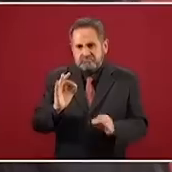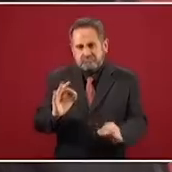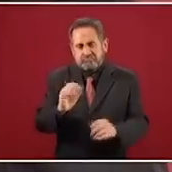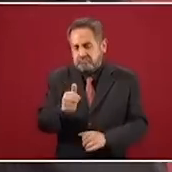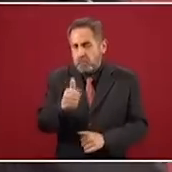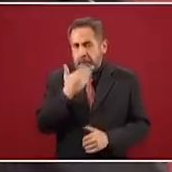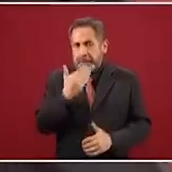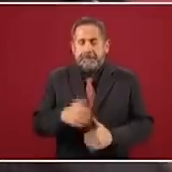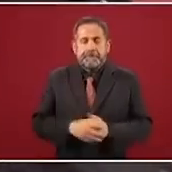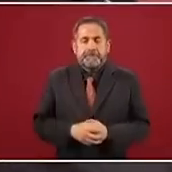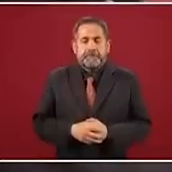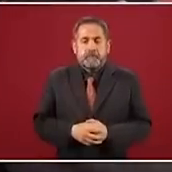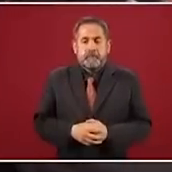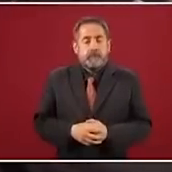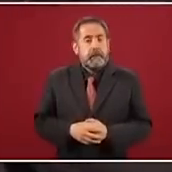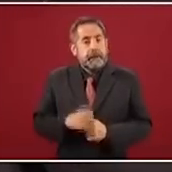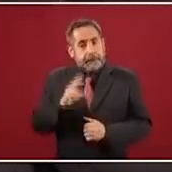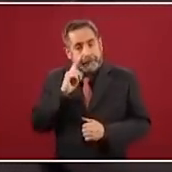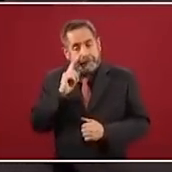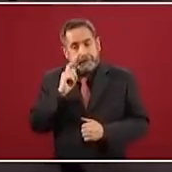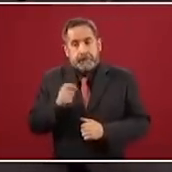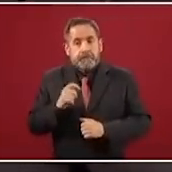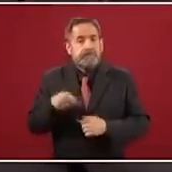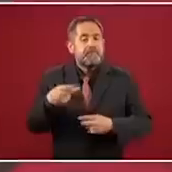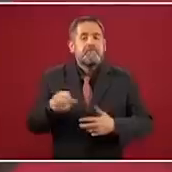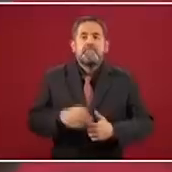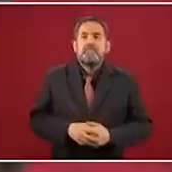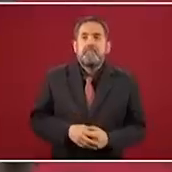Vamos a acreditar el